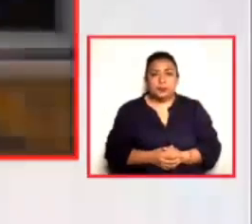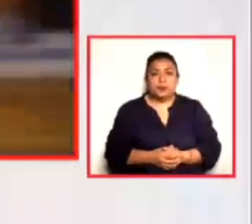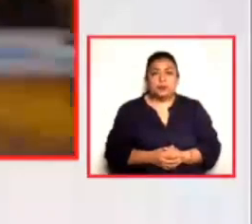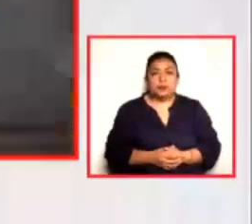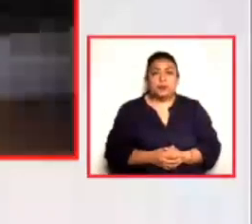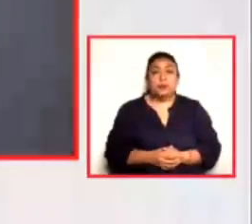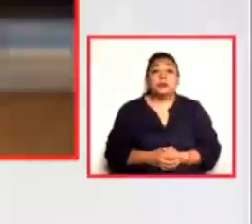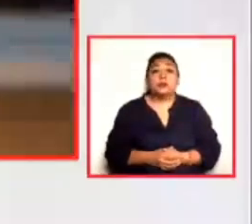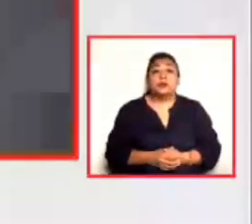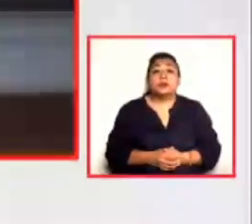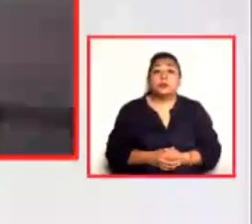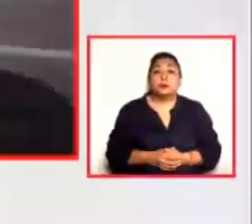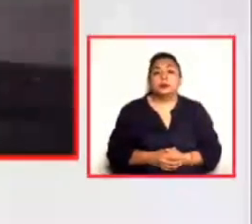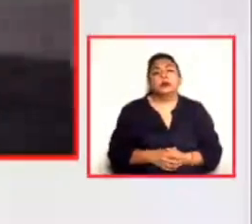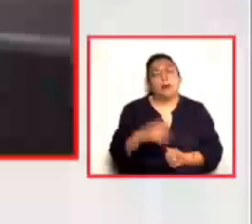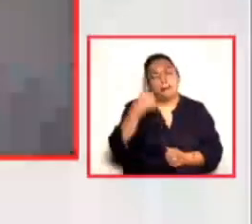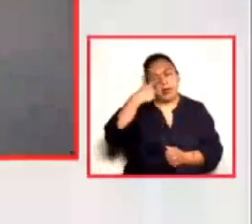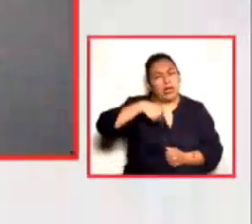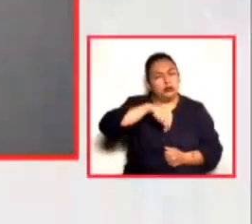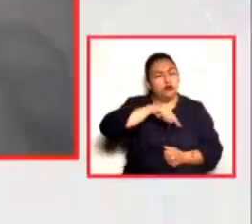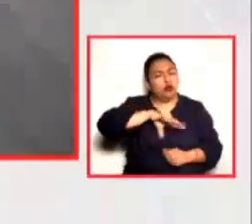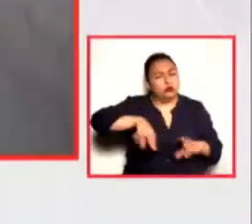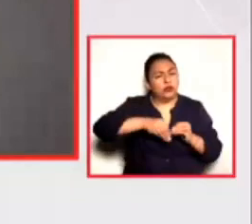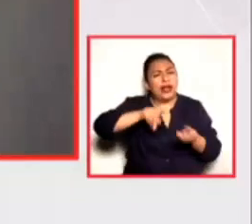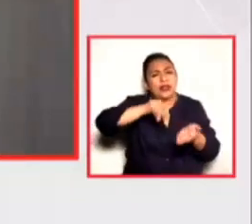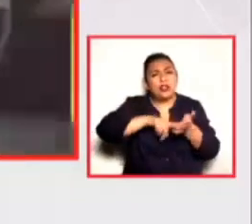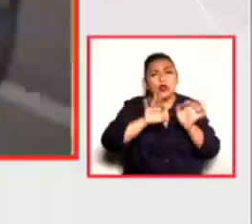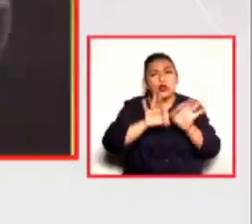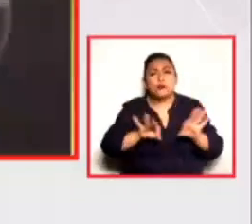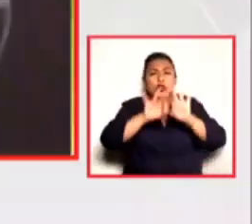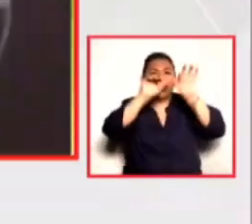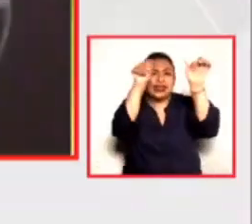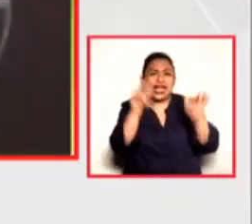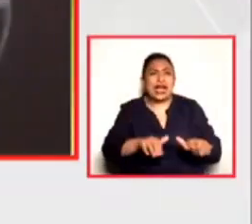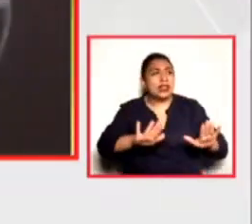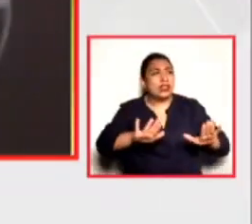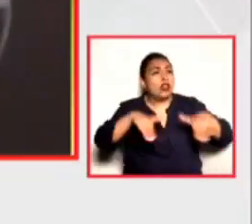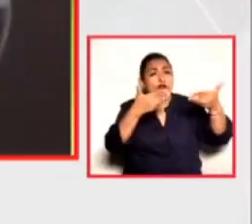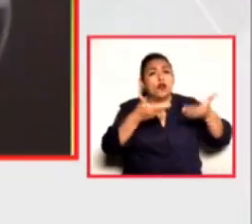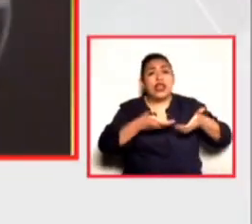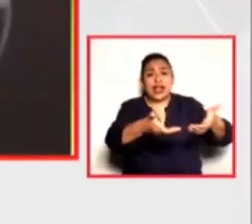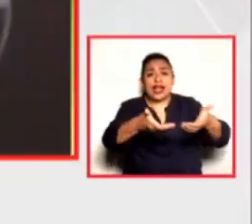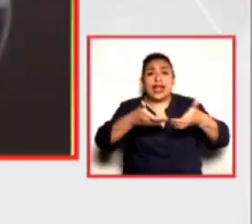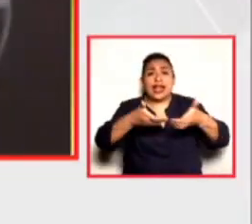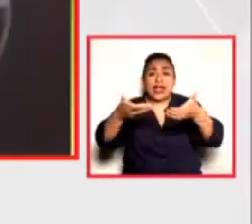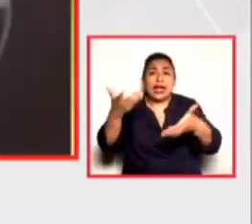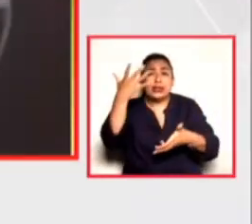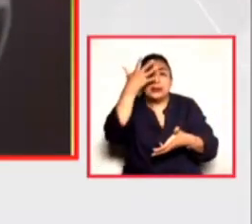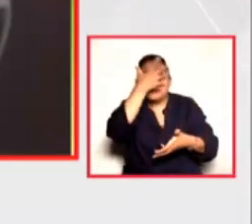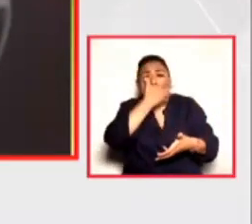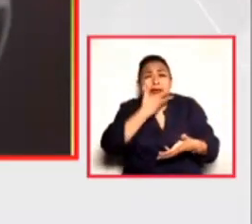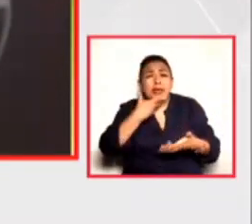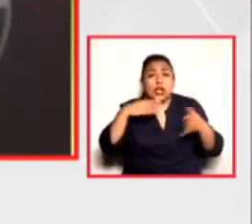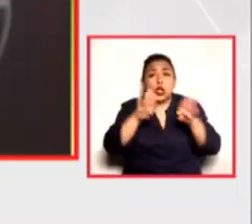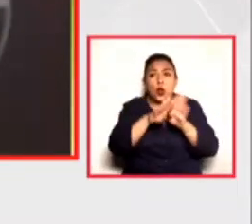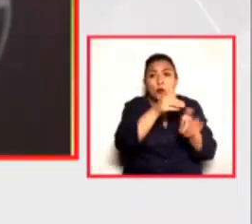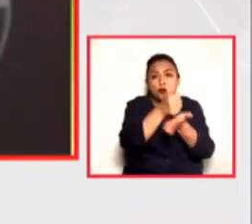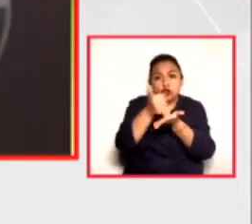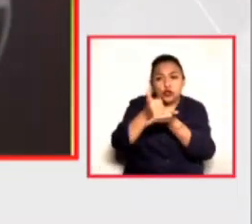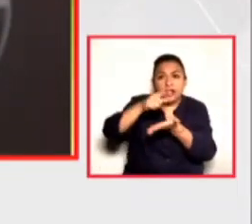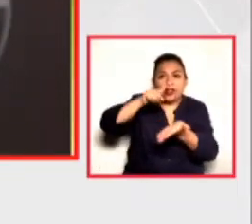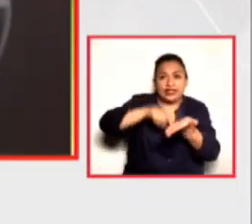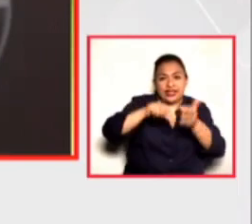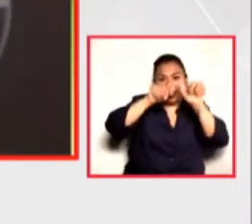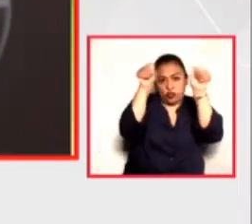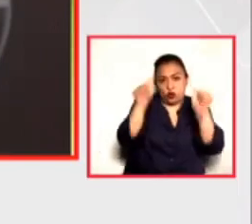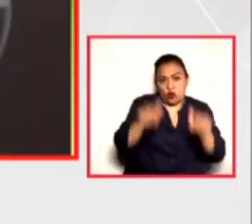conjuga para nosotros de manera importante el arte de las calles, el embellecimiento de las ciudades a través del arte,